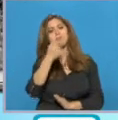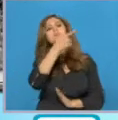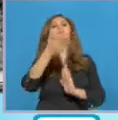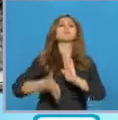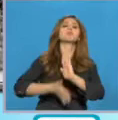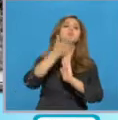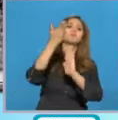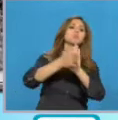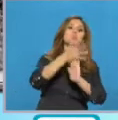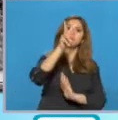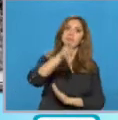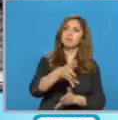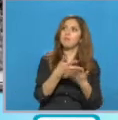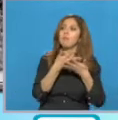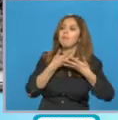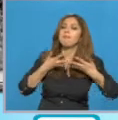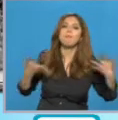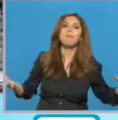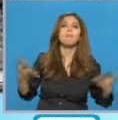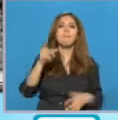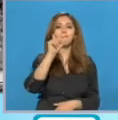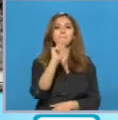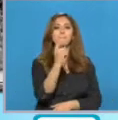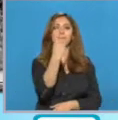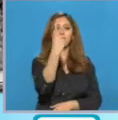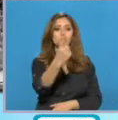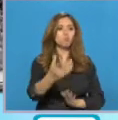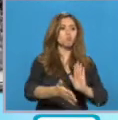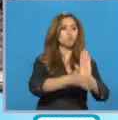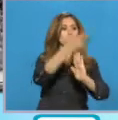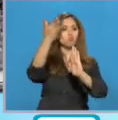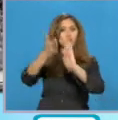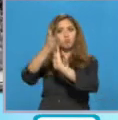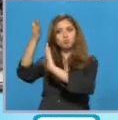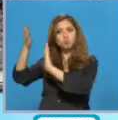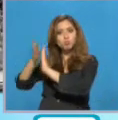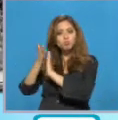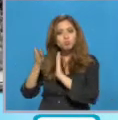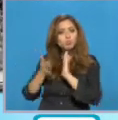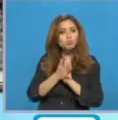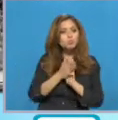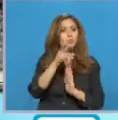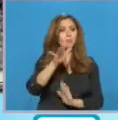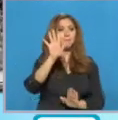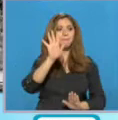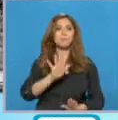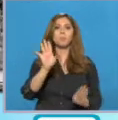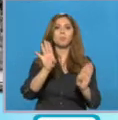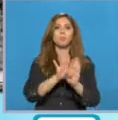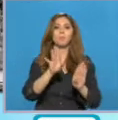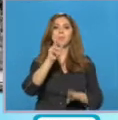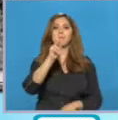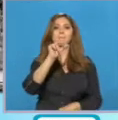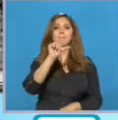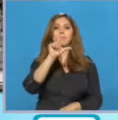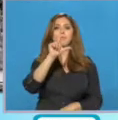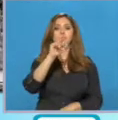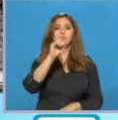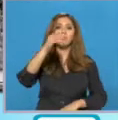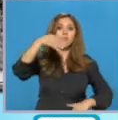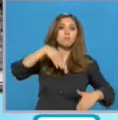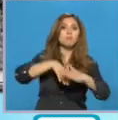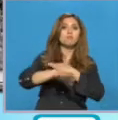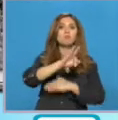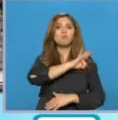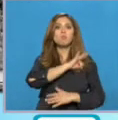edificio que era muy grande, eran 21 edificaciones en las que Oye, era casi un palacio, Era un ¿no, palacio, Vania? claro, que habían 1000 personas.